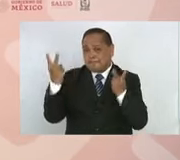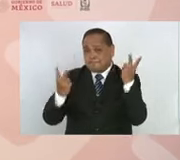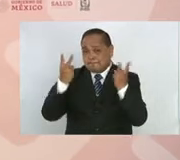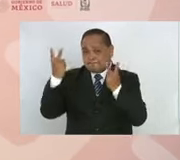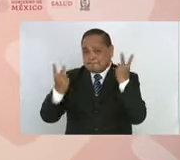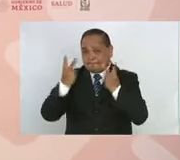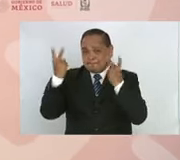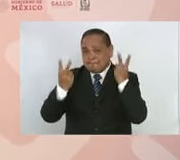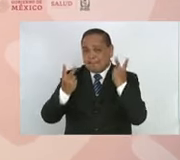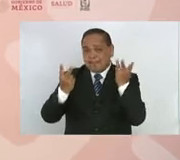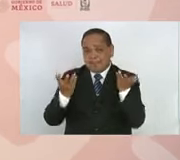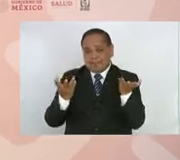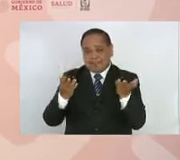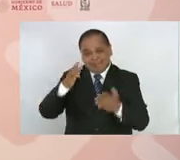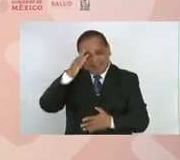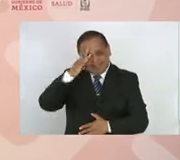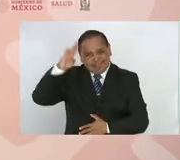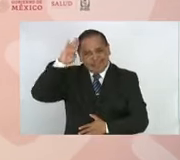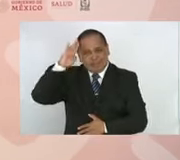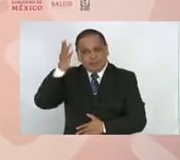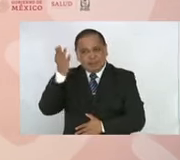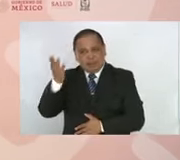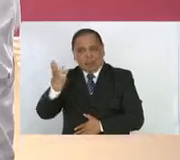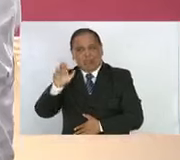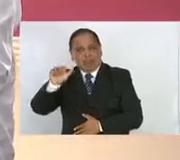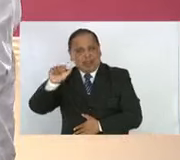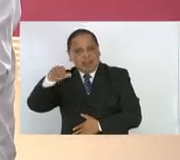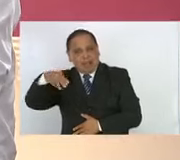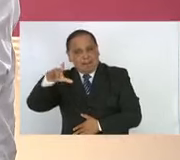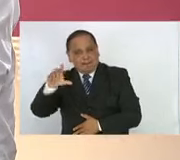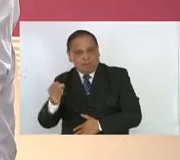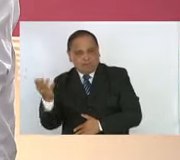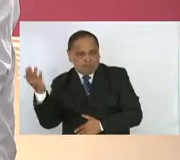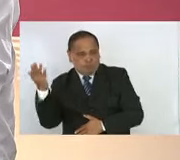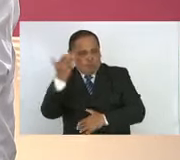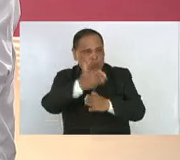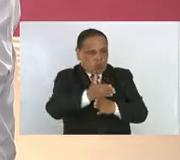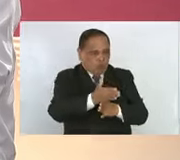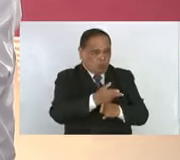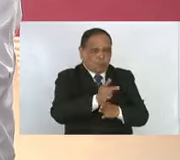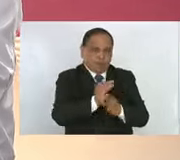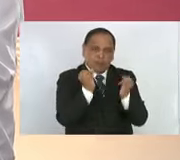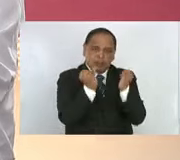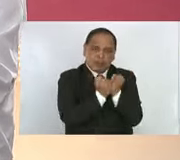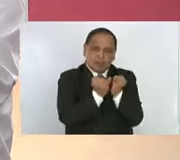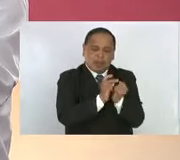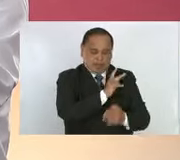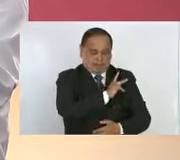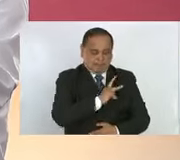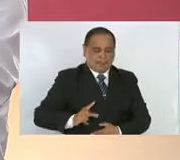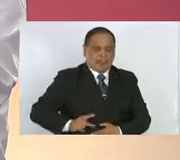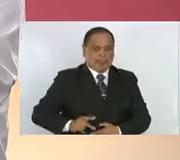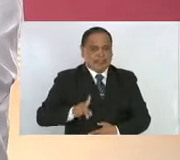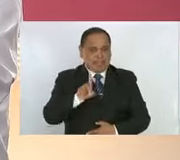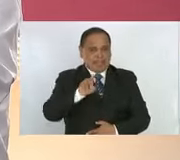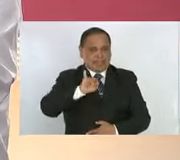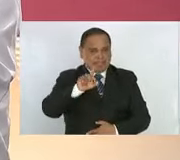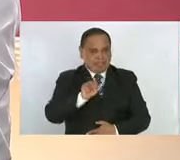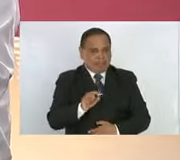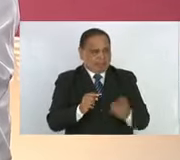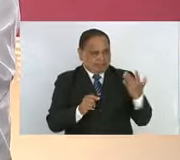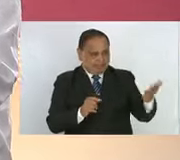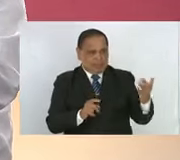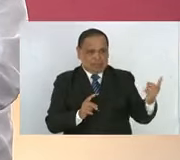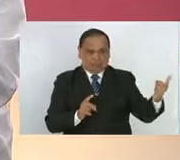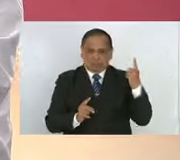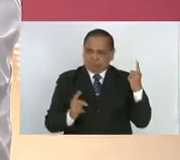realizada a Cuba por el presidente Andrés Manuel López Obrador y el encuentro sostenido con nuestro presidente Miguel Díaz-Canel Bermúdez en